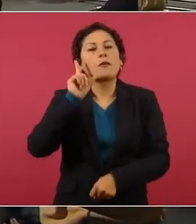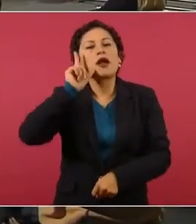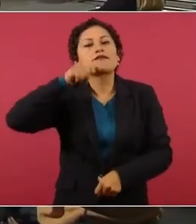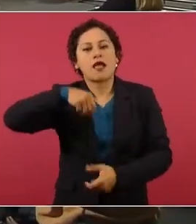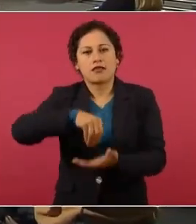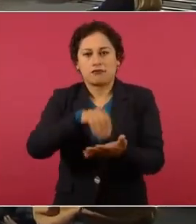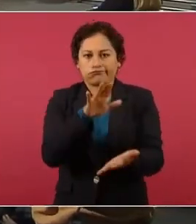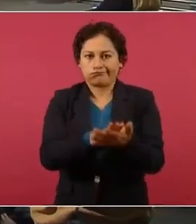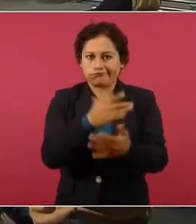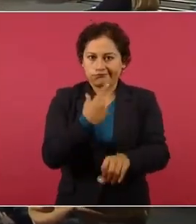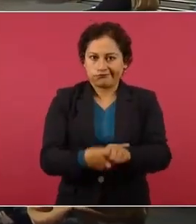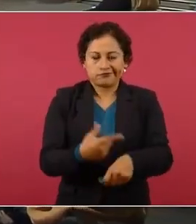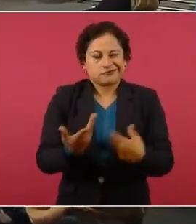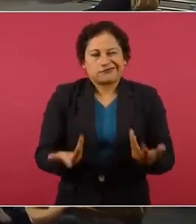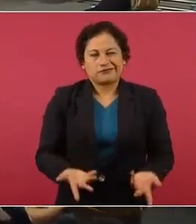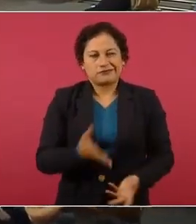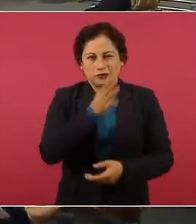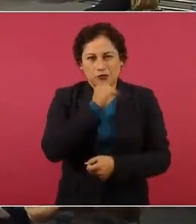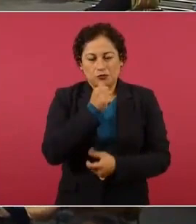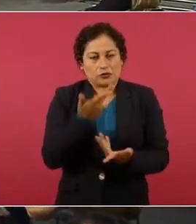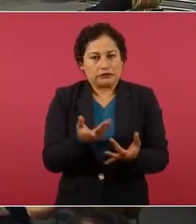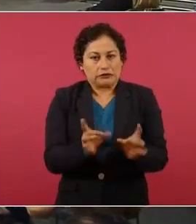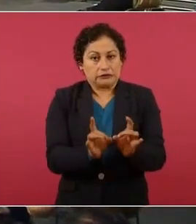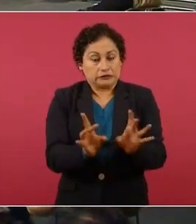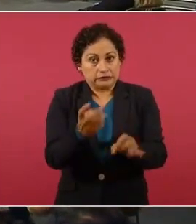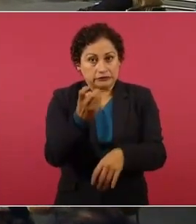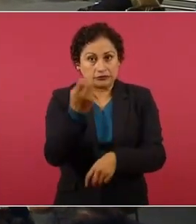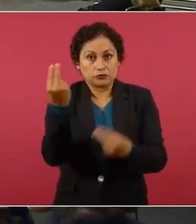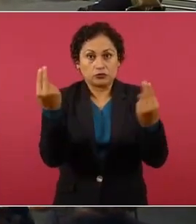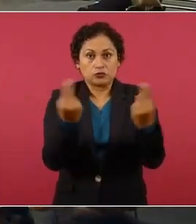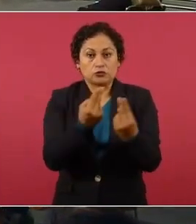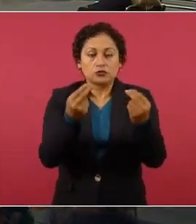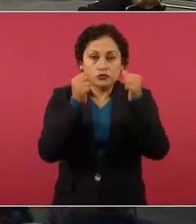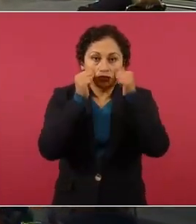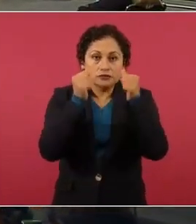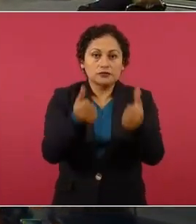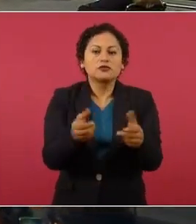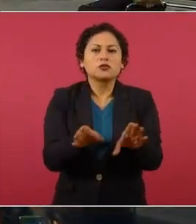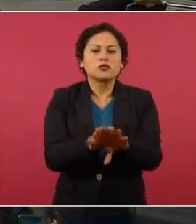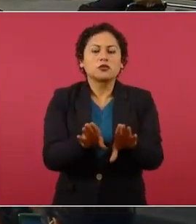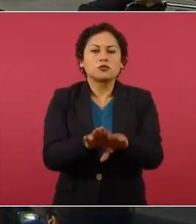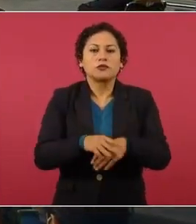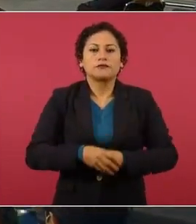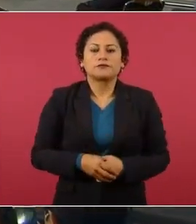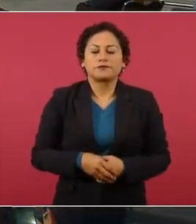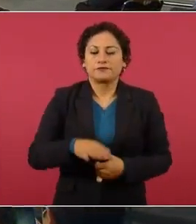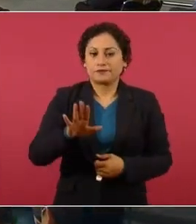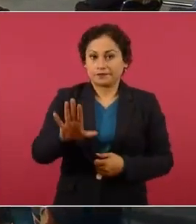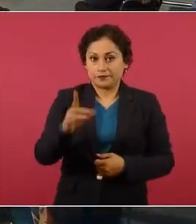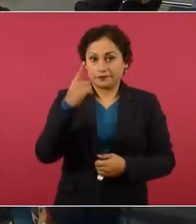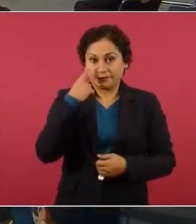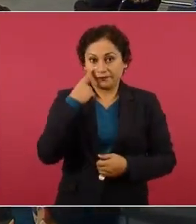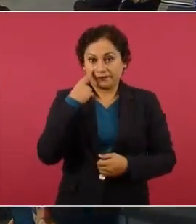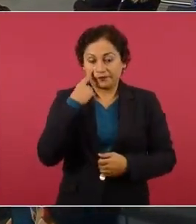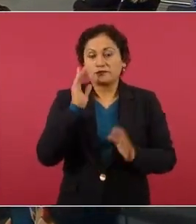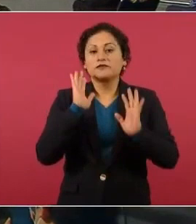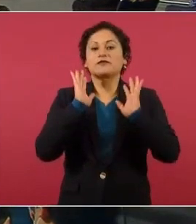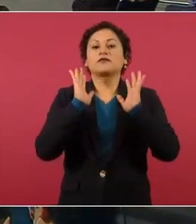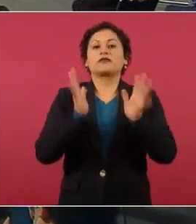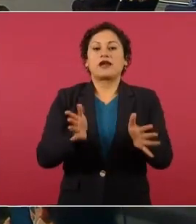atención es imperante, señor presidente. Bueno, en primer lugar, se está avanzando